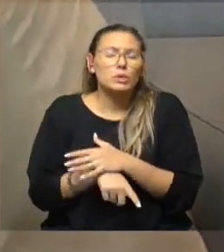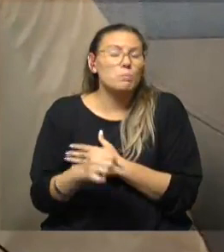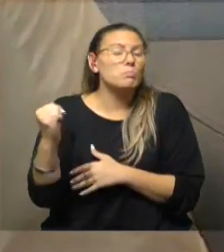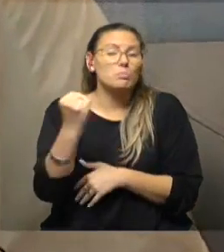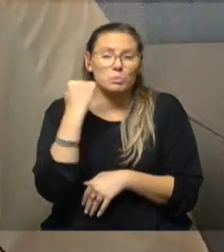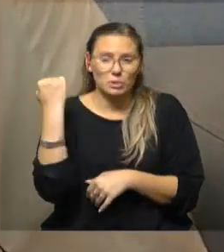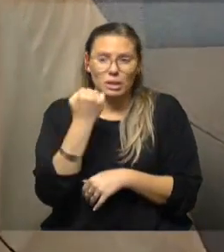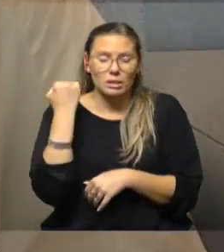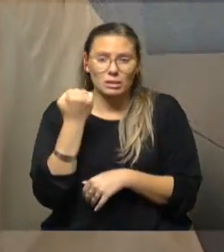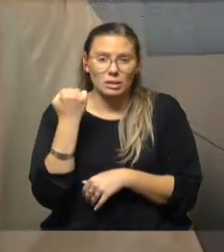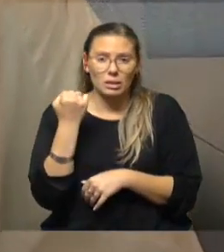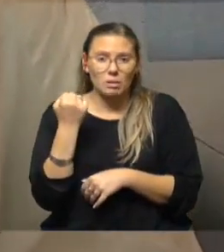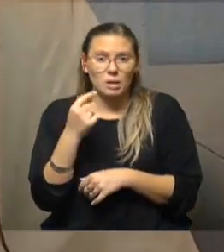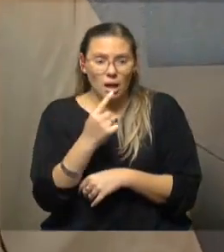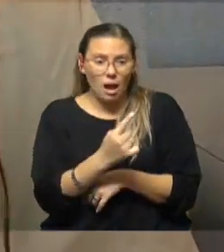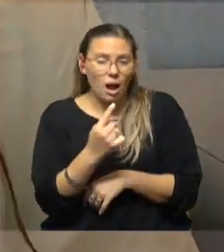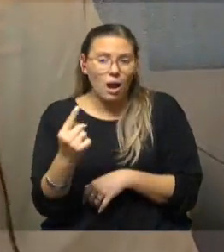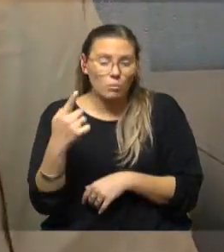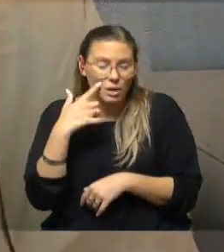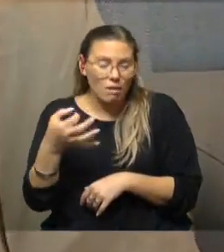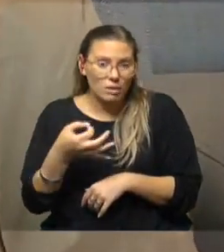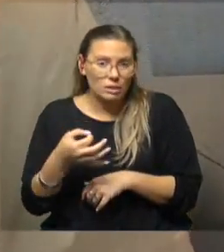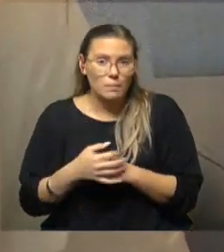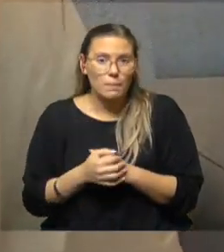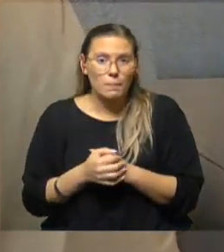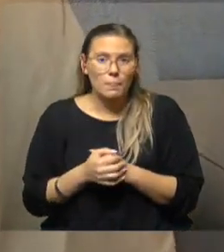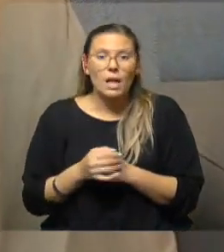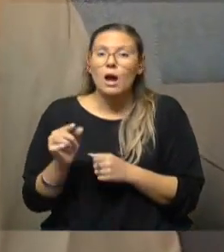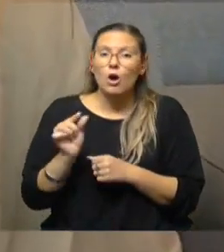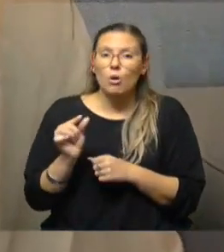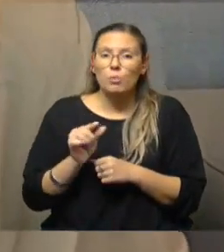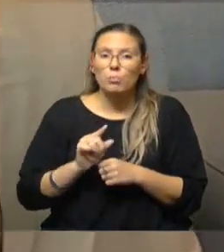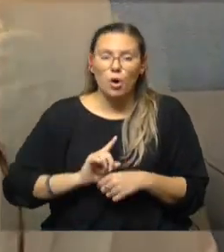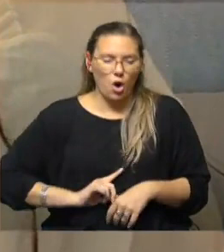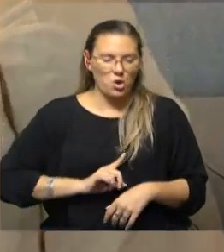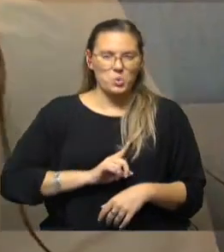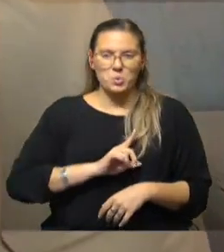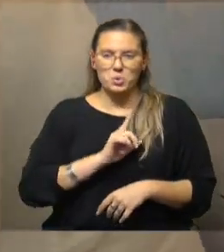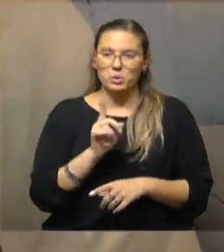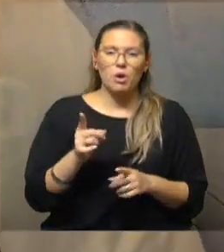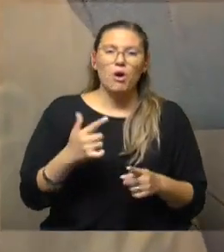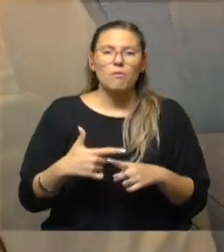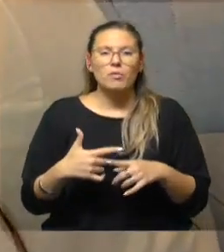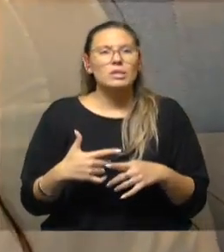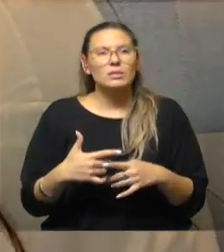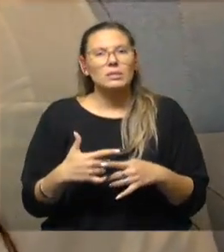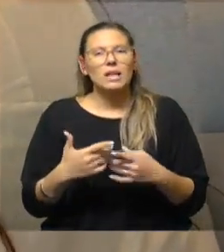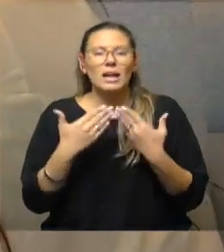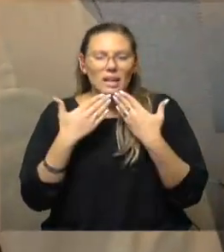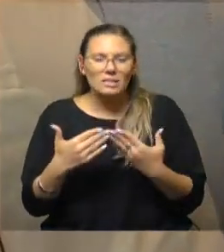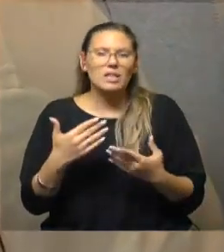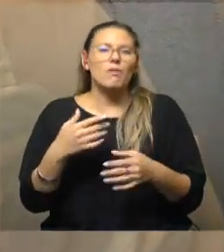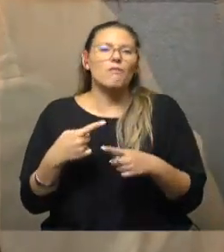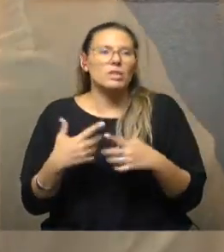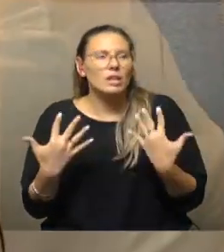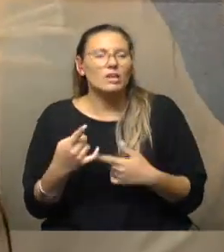importante para cada una. Y con muy poco ego, o sea, celebrando mucho cómo expresa